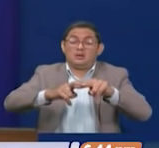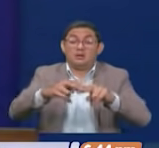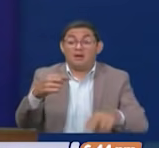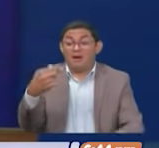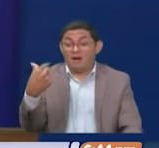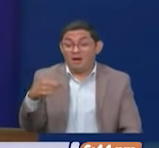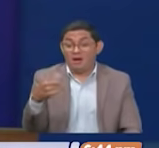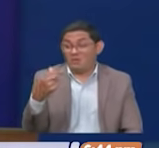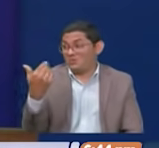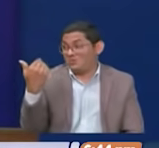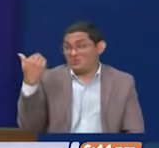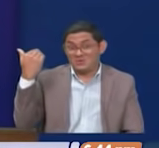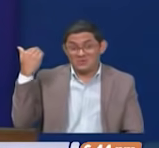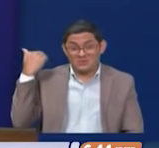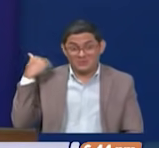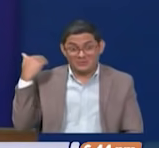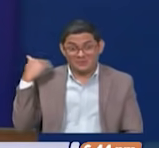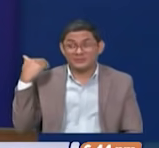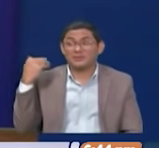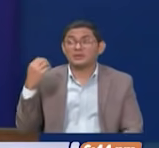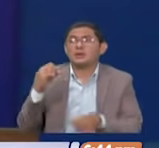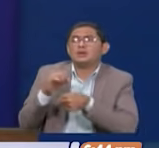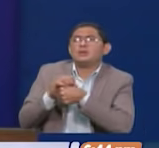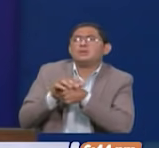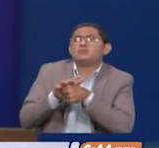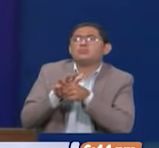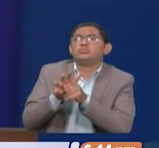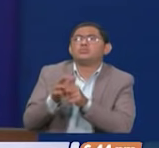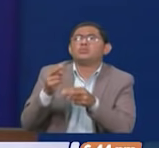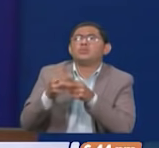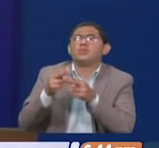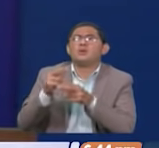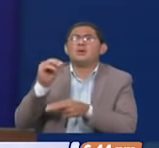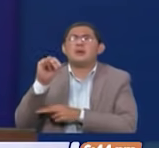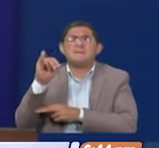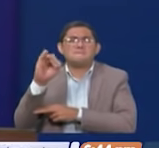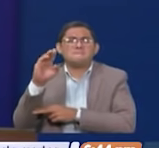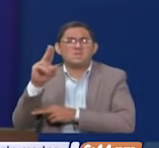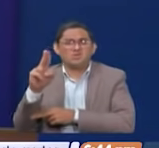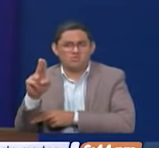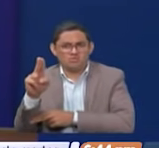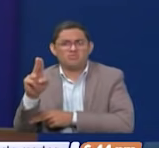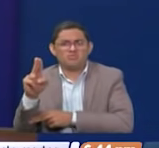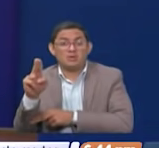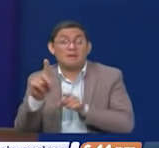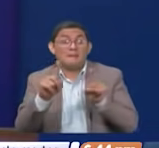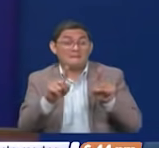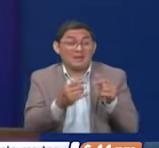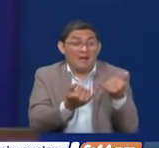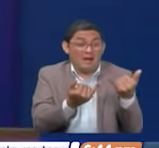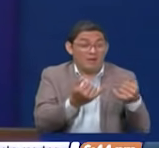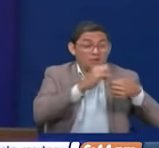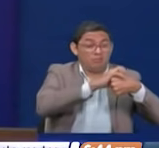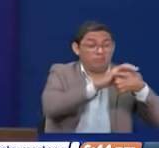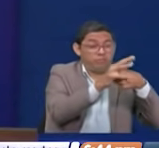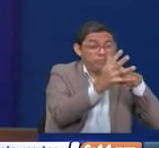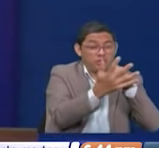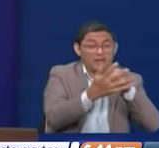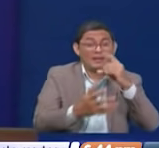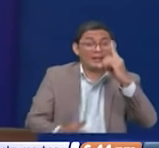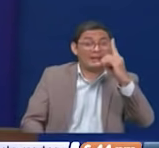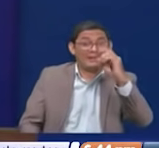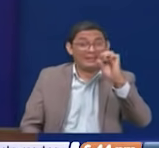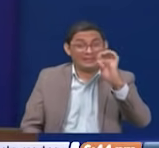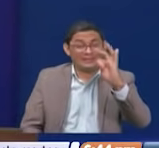el mes pasado ni un sigue siendo predominante pero delta ya ya la tenemos en el 20 por ciento de todas